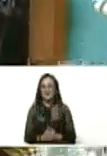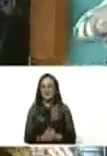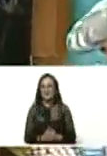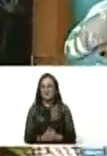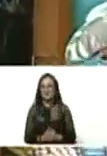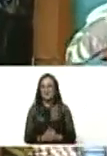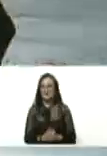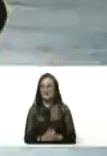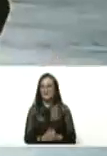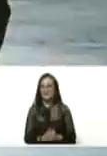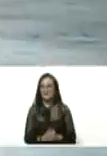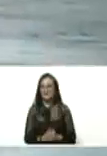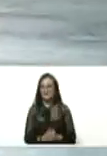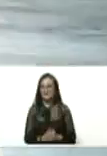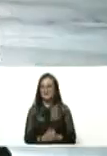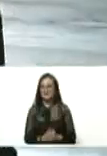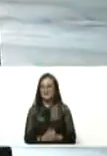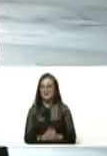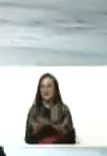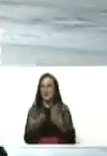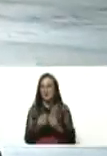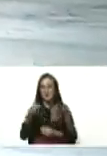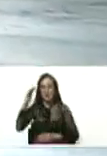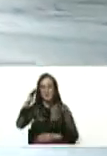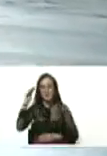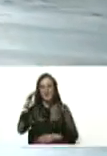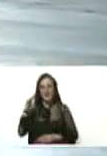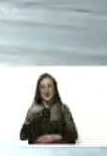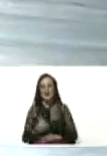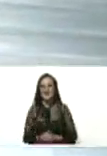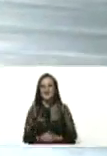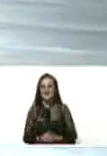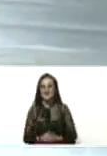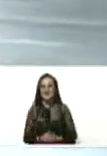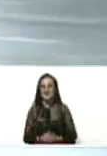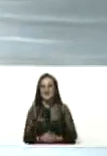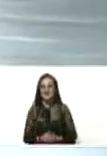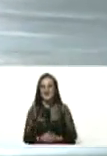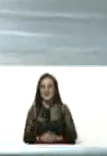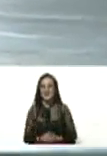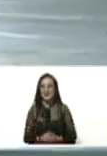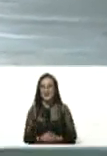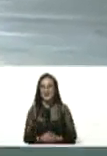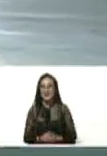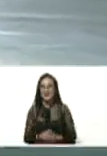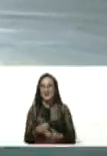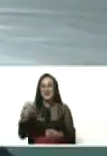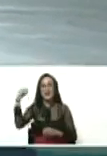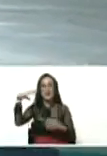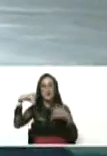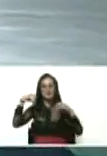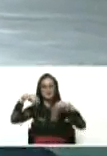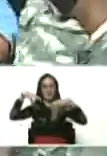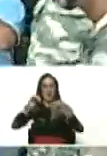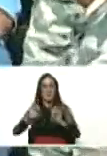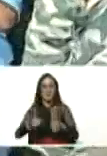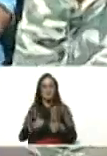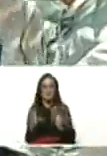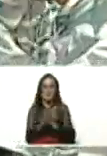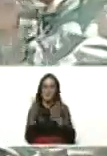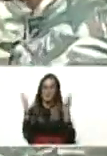Y con la Milicia Nacional Bolivariana y las Bricomil, la luz se hizo. No,